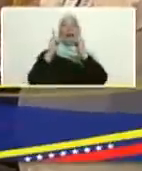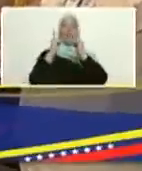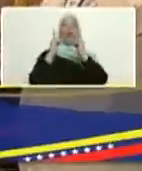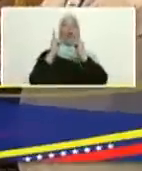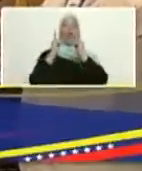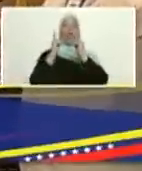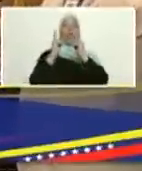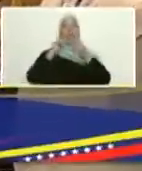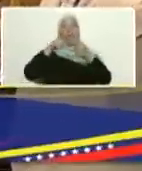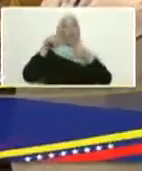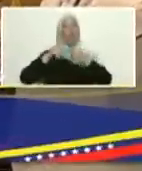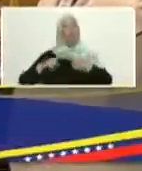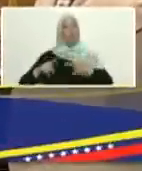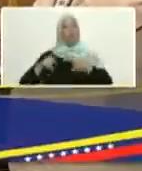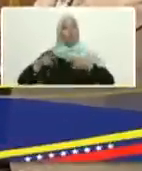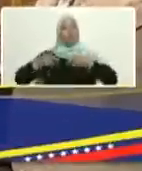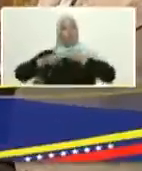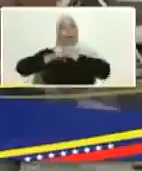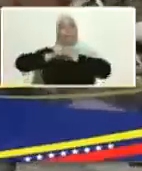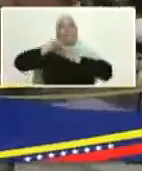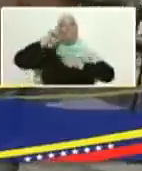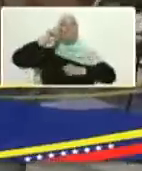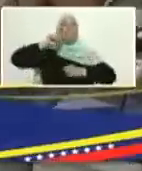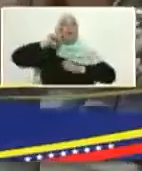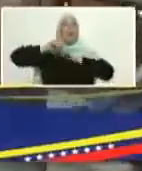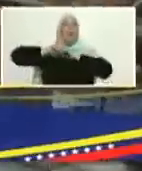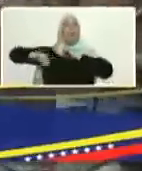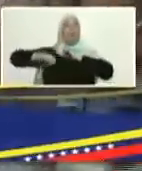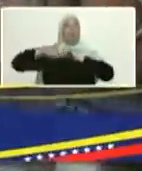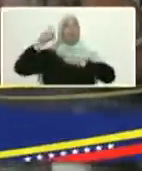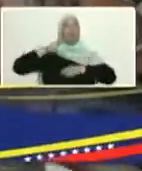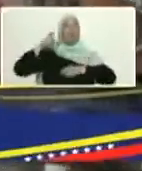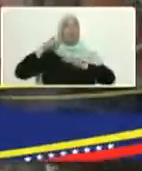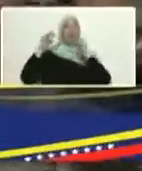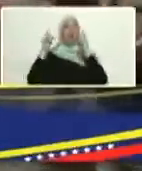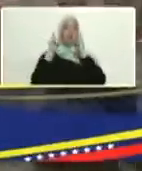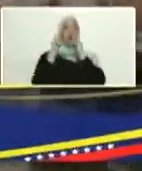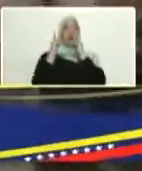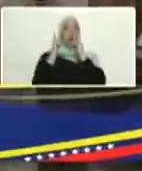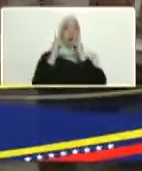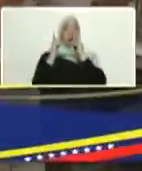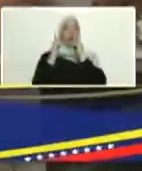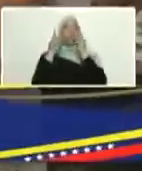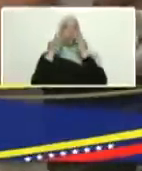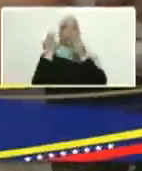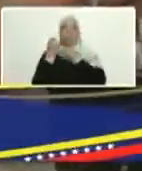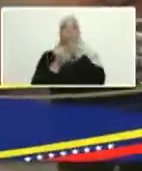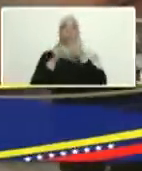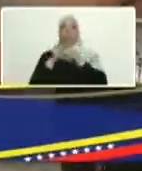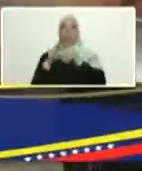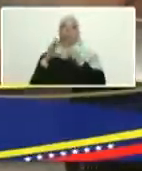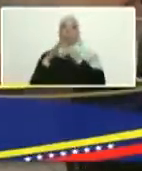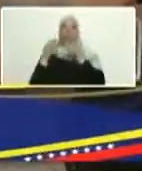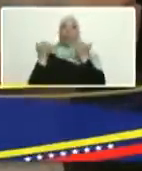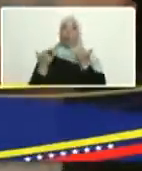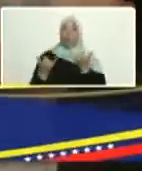las camas de parto, toda una gama que hemos ido entregando. Hemos entregado hasta el